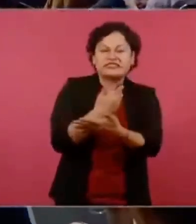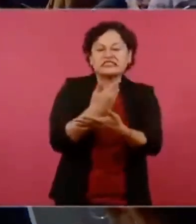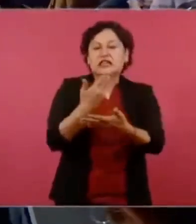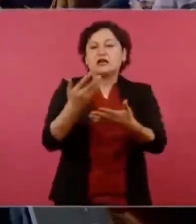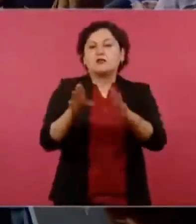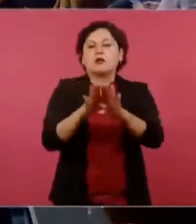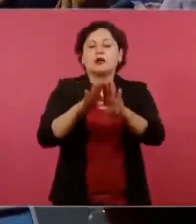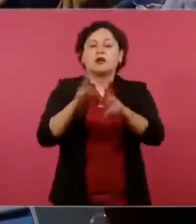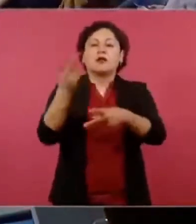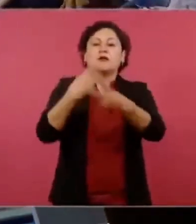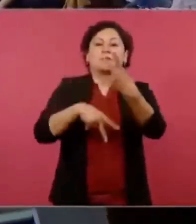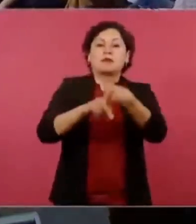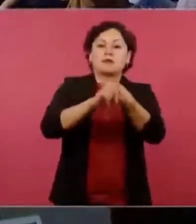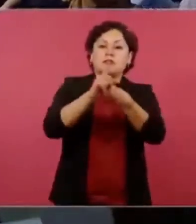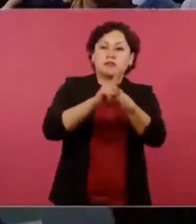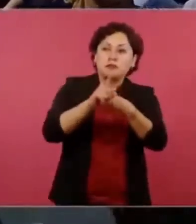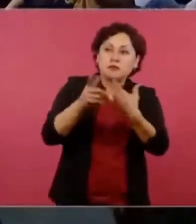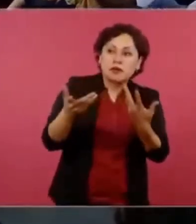esa crisis,